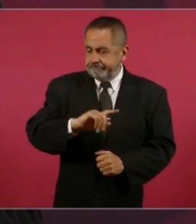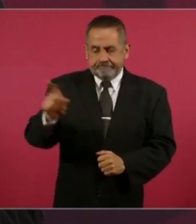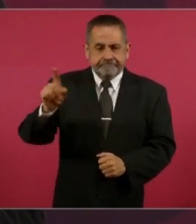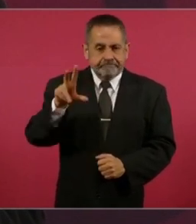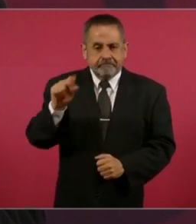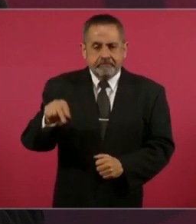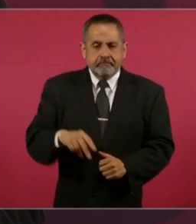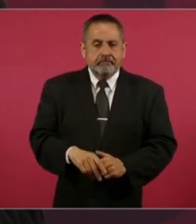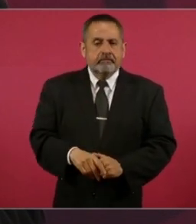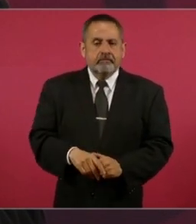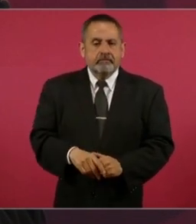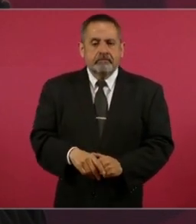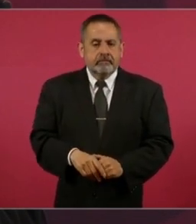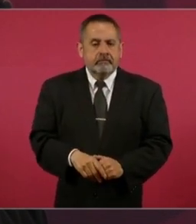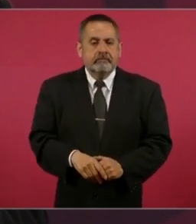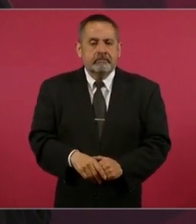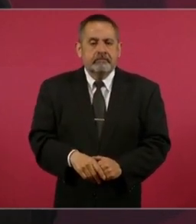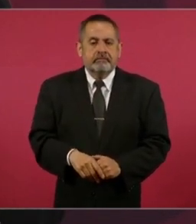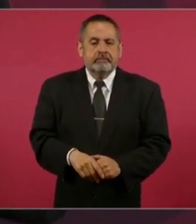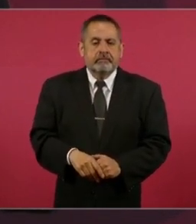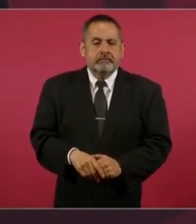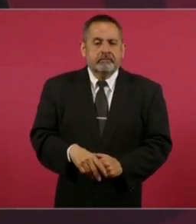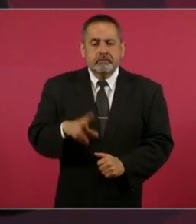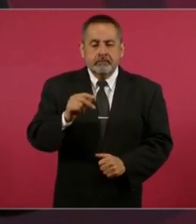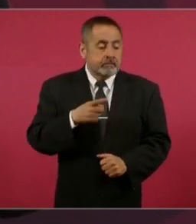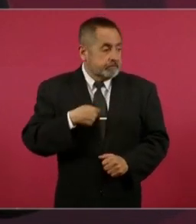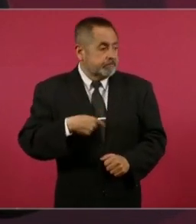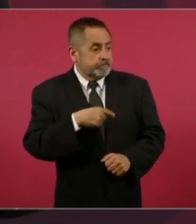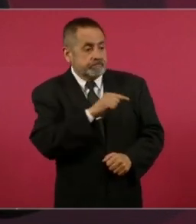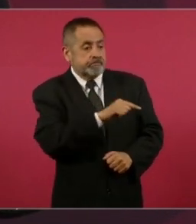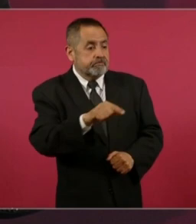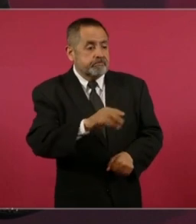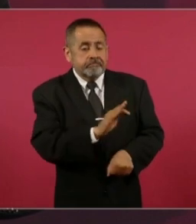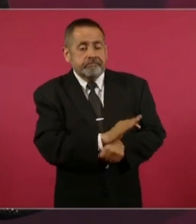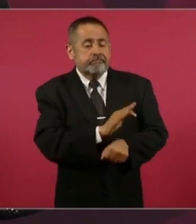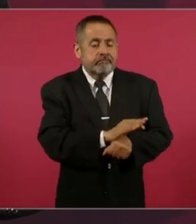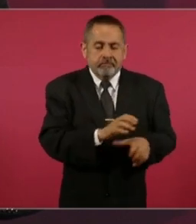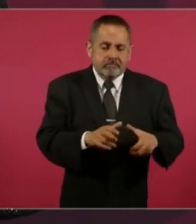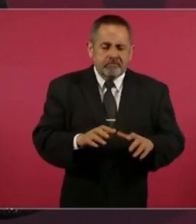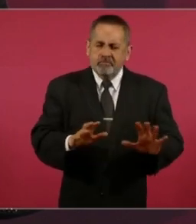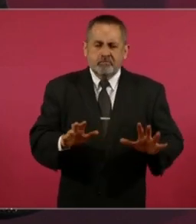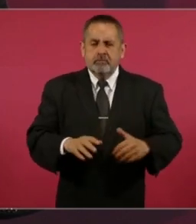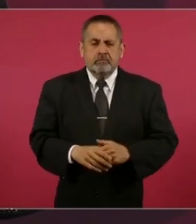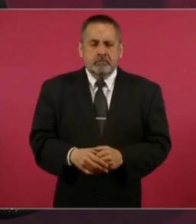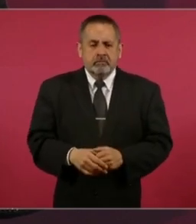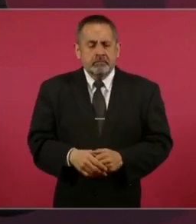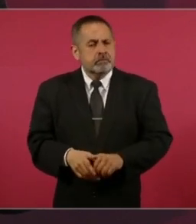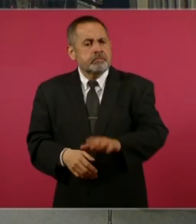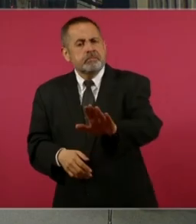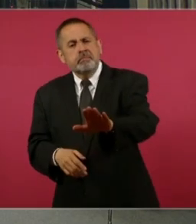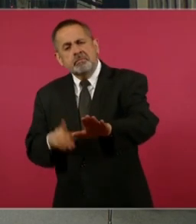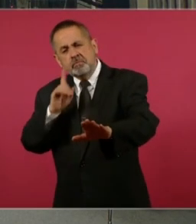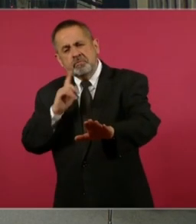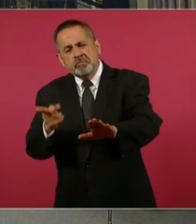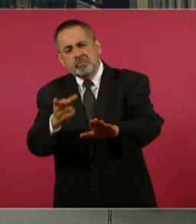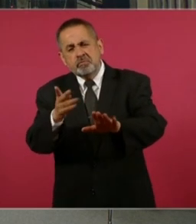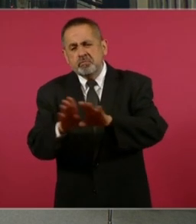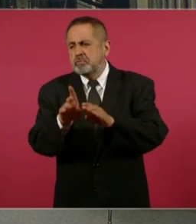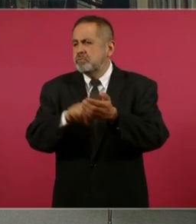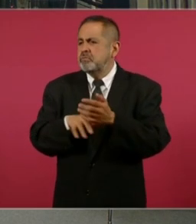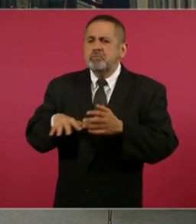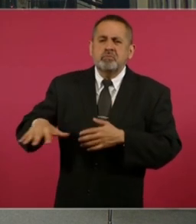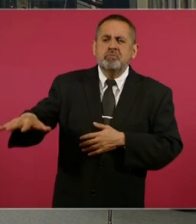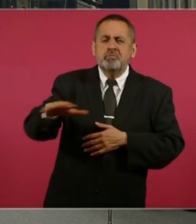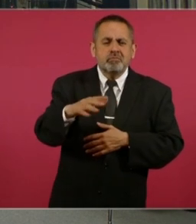No aquí no hay protegidos Cómo se puede proteger la población para evitar que